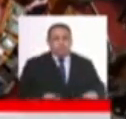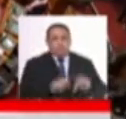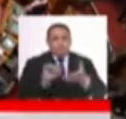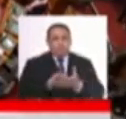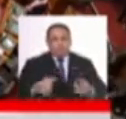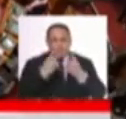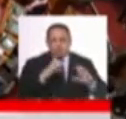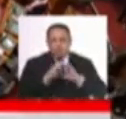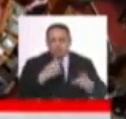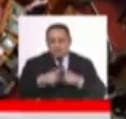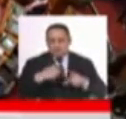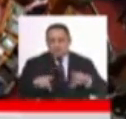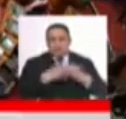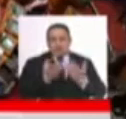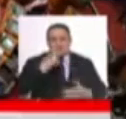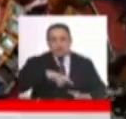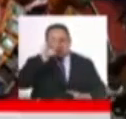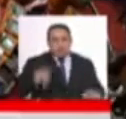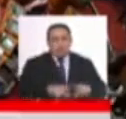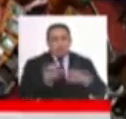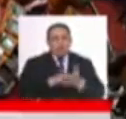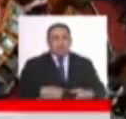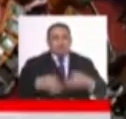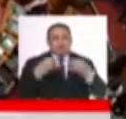un acuerdo, ha llegado por la torpeza